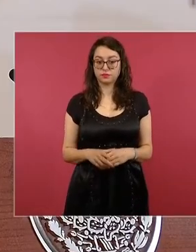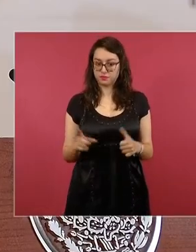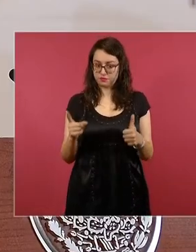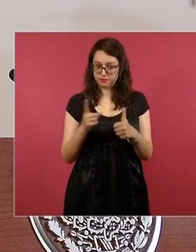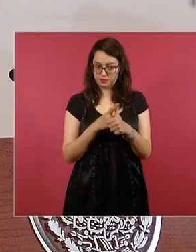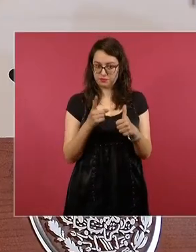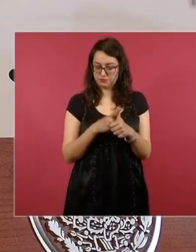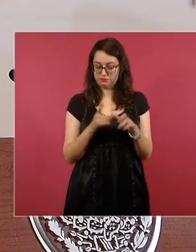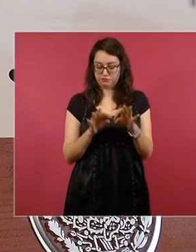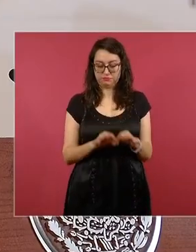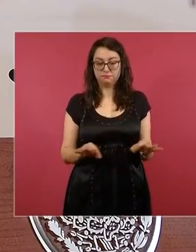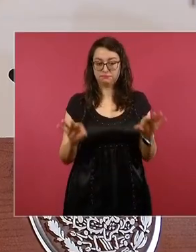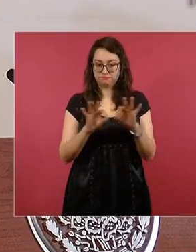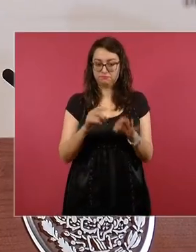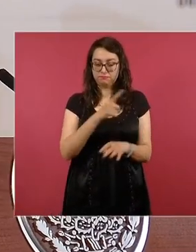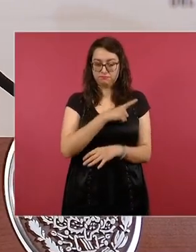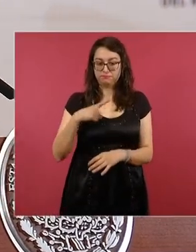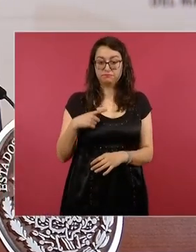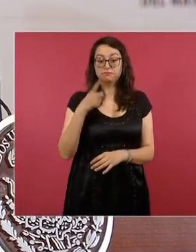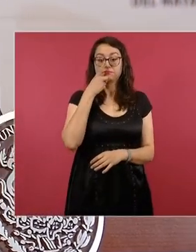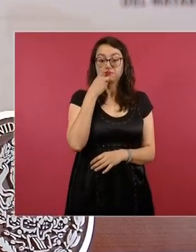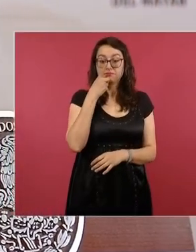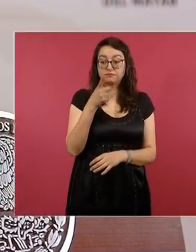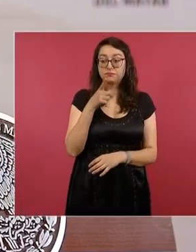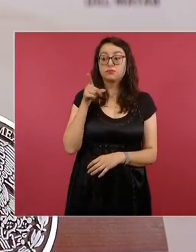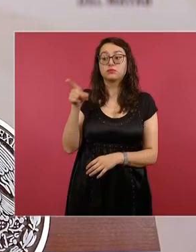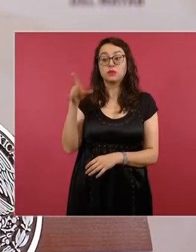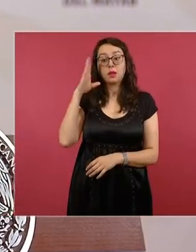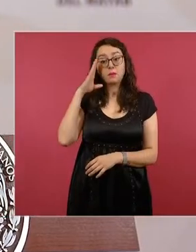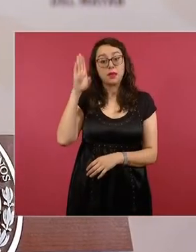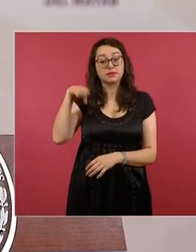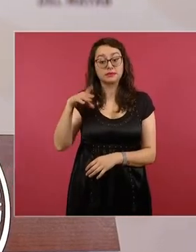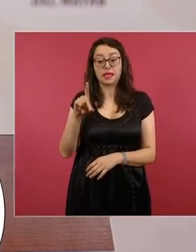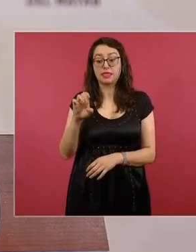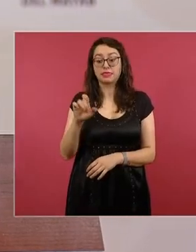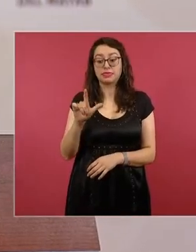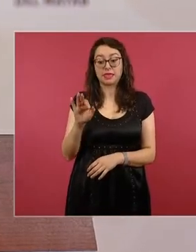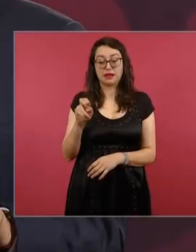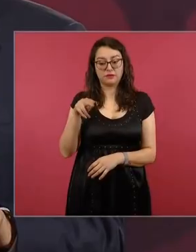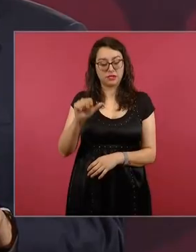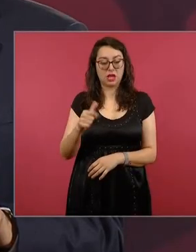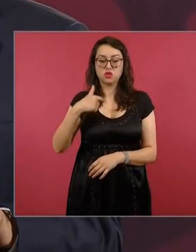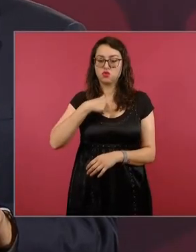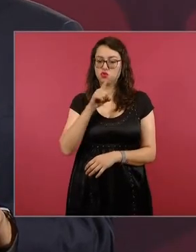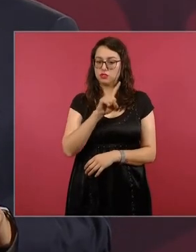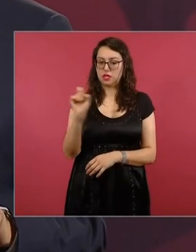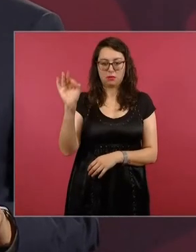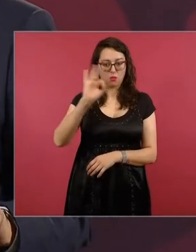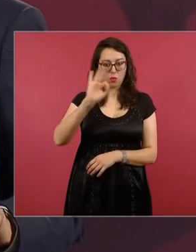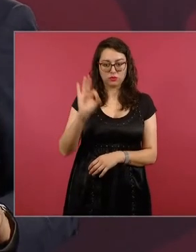la confianza a la maestra Delfina. La considero una mujer honesta,